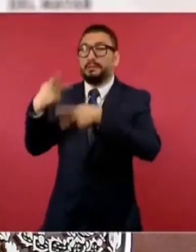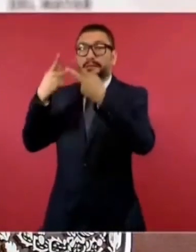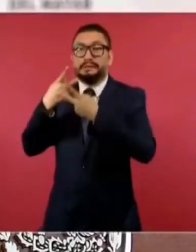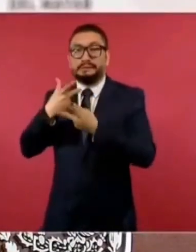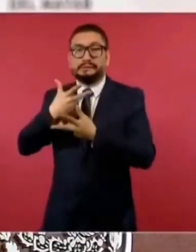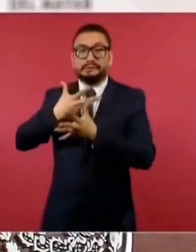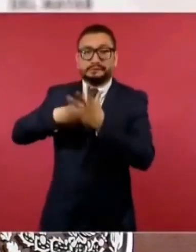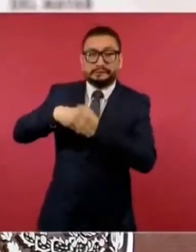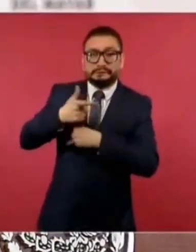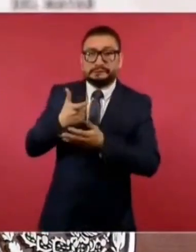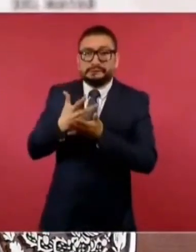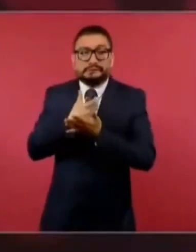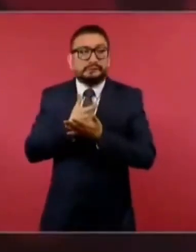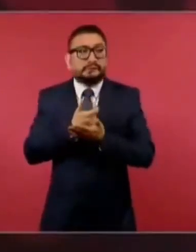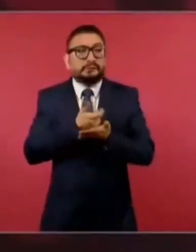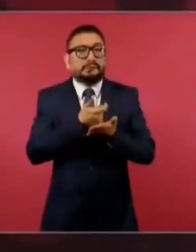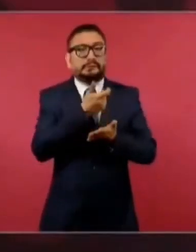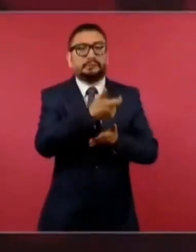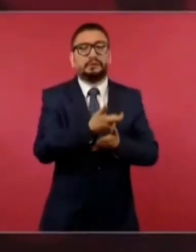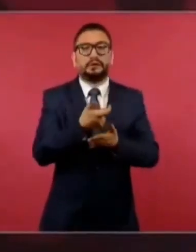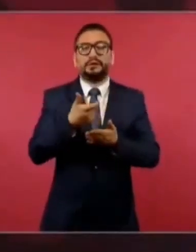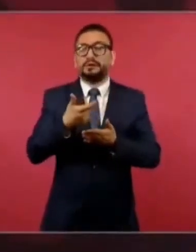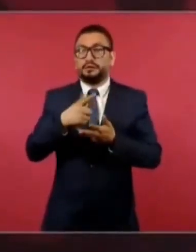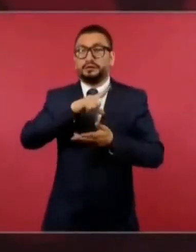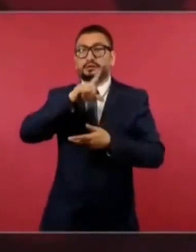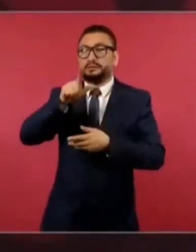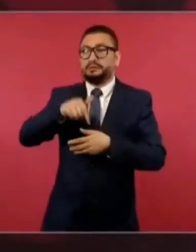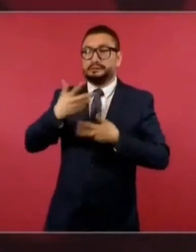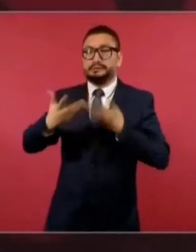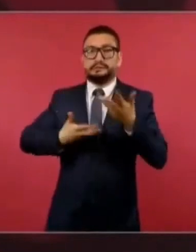vamos a quedar